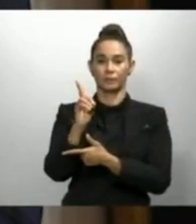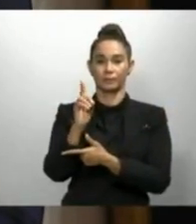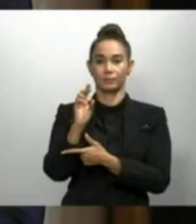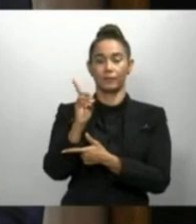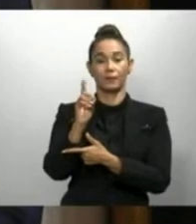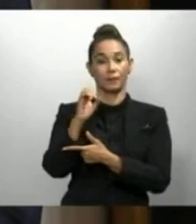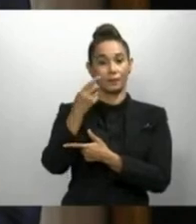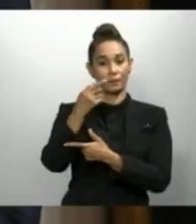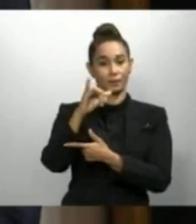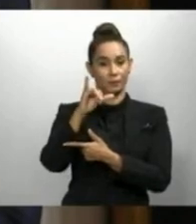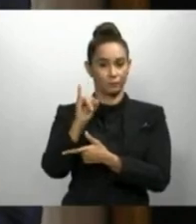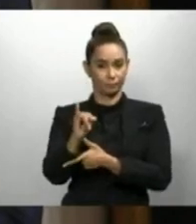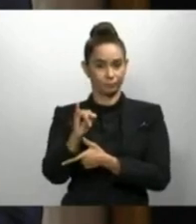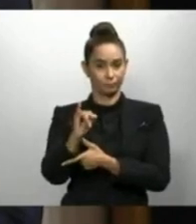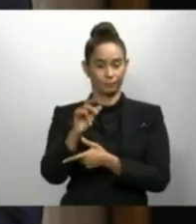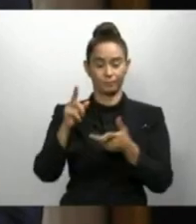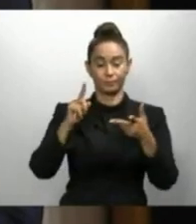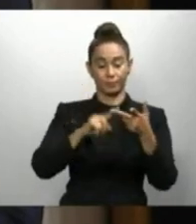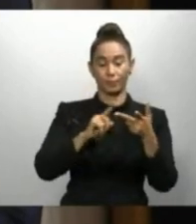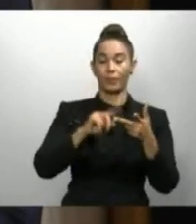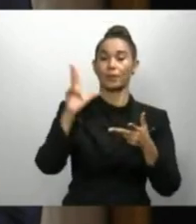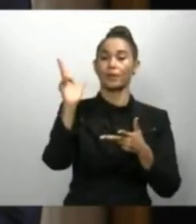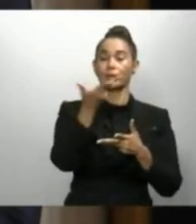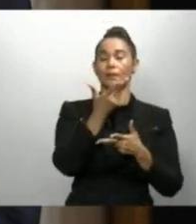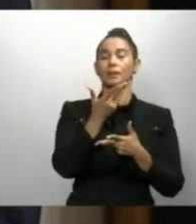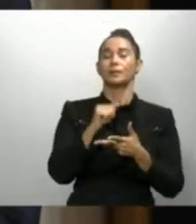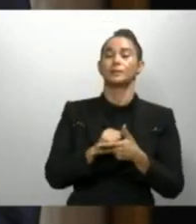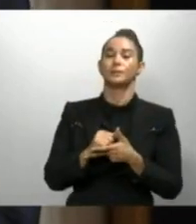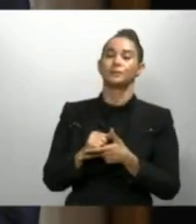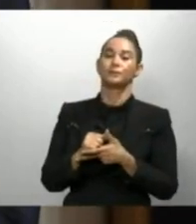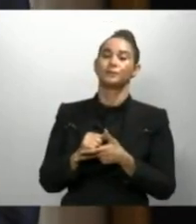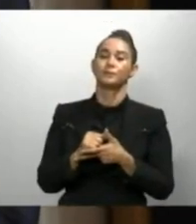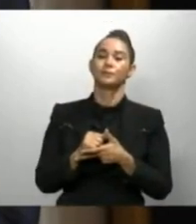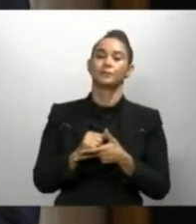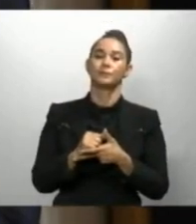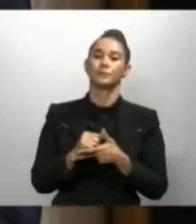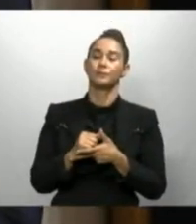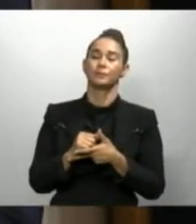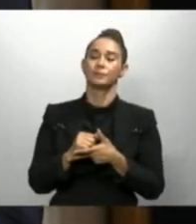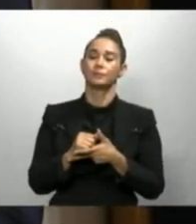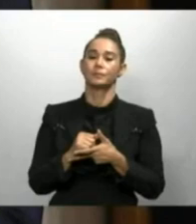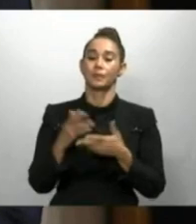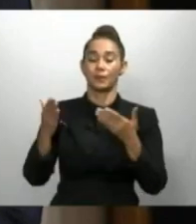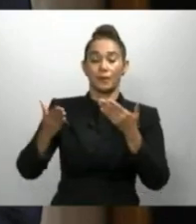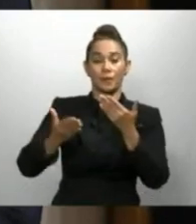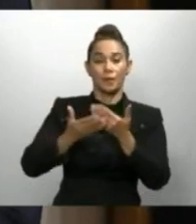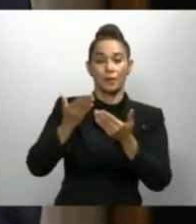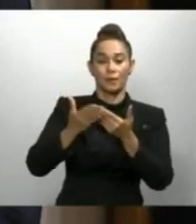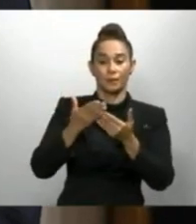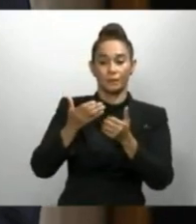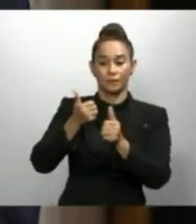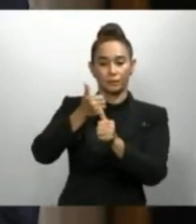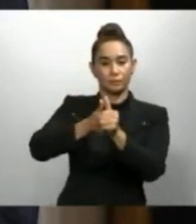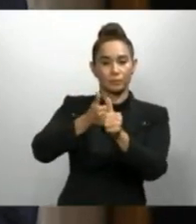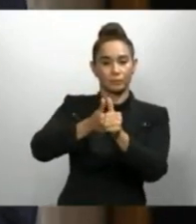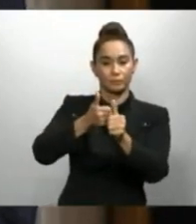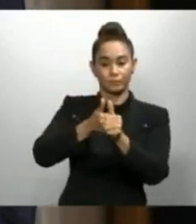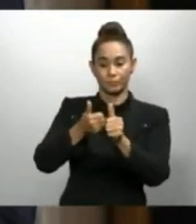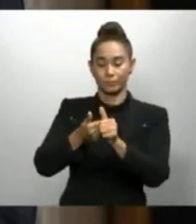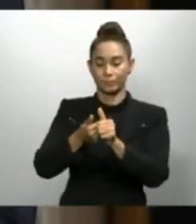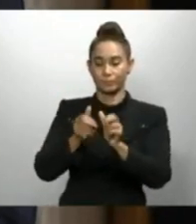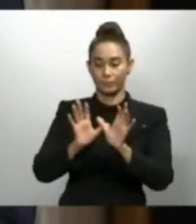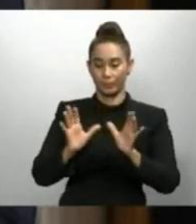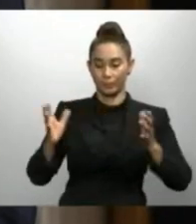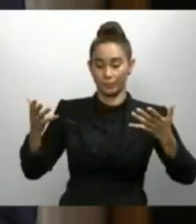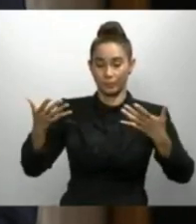3. Facilitar el acompañamiento o escoltas de los despachos de estos